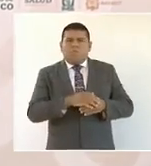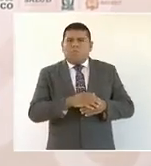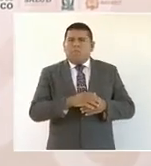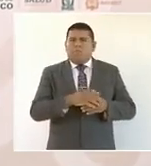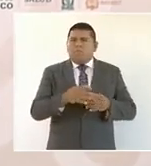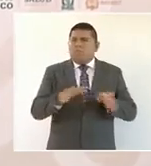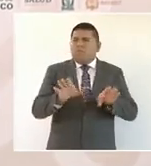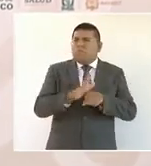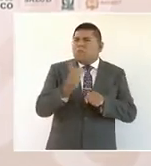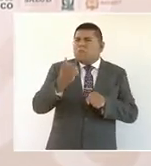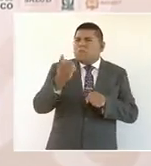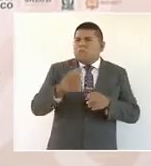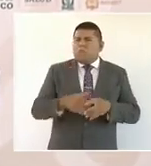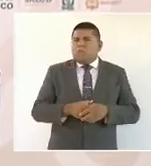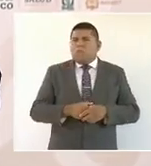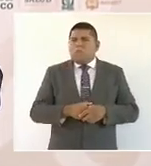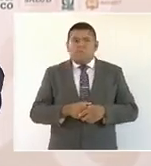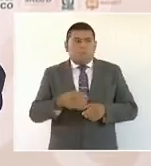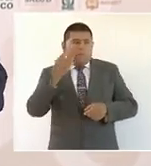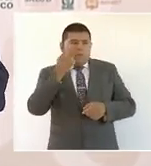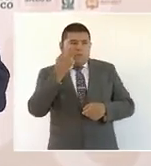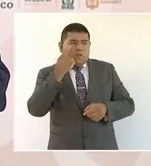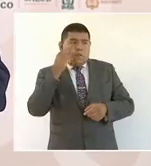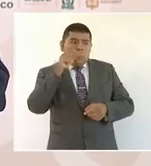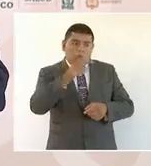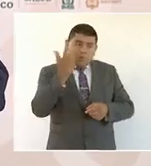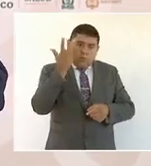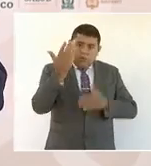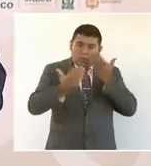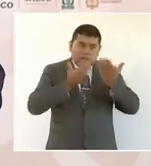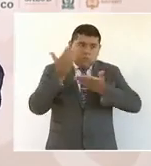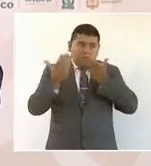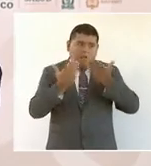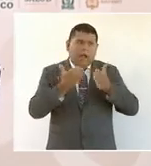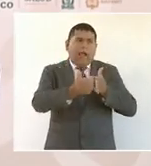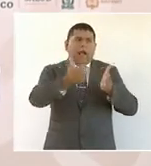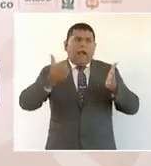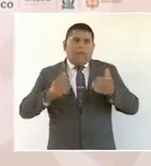Inventaron lo de los exámenes de admisión